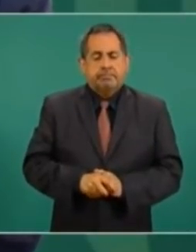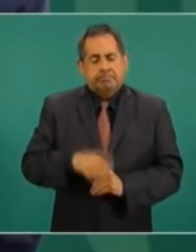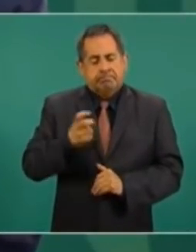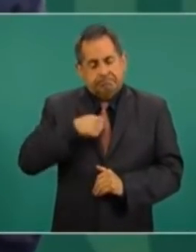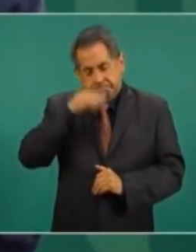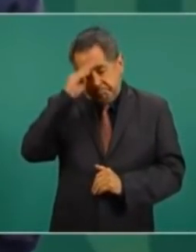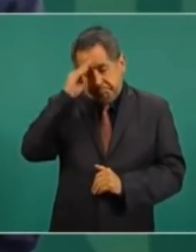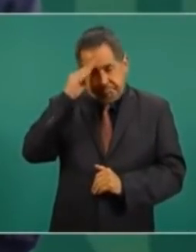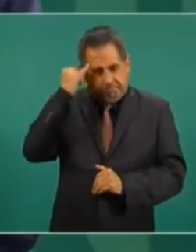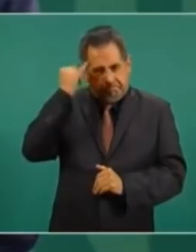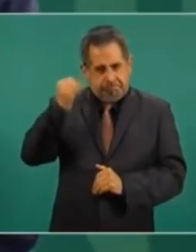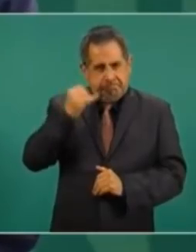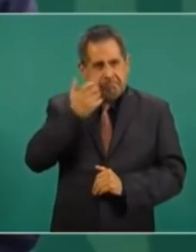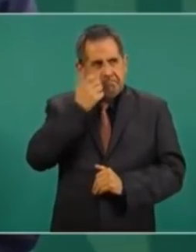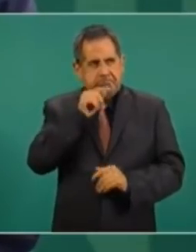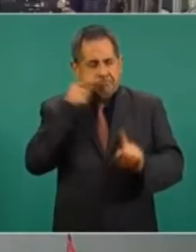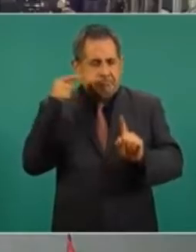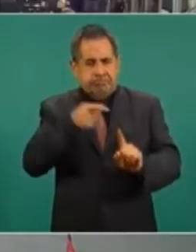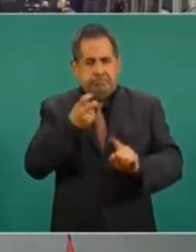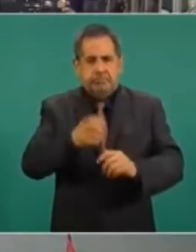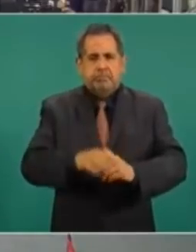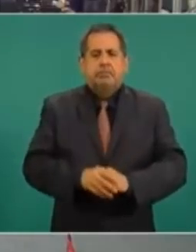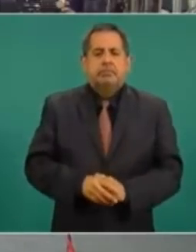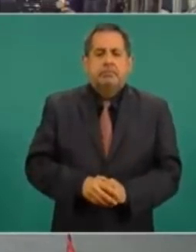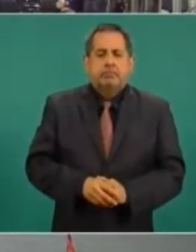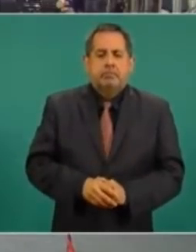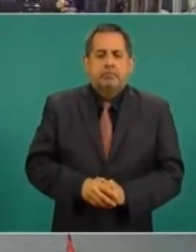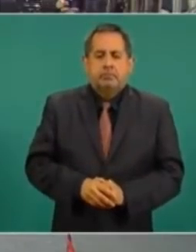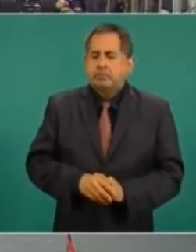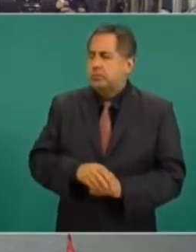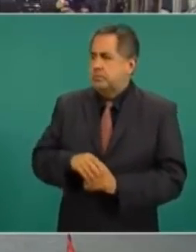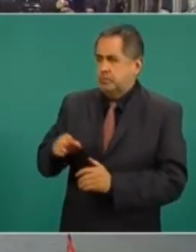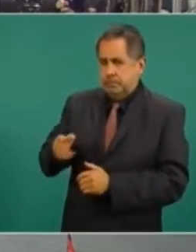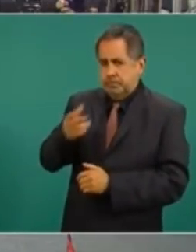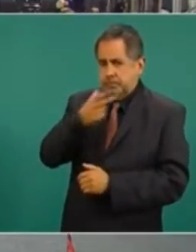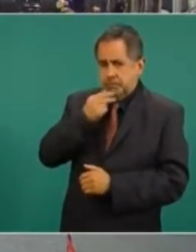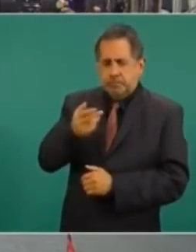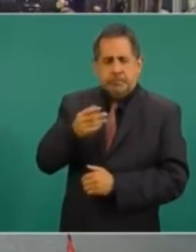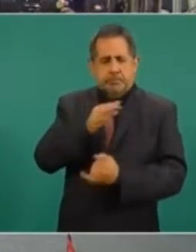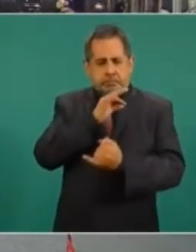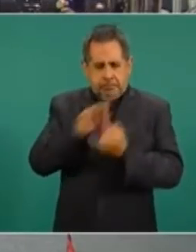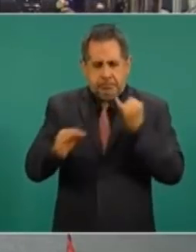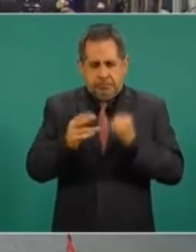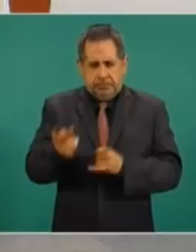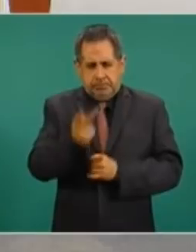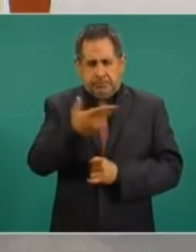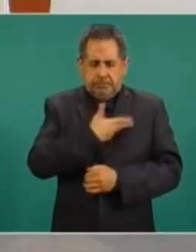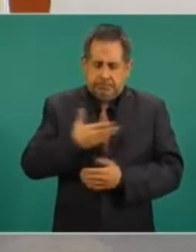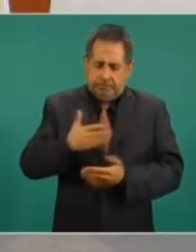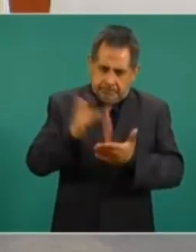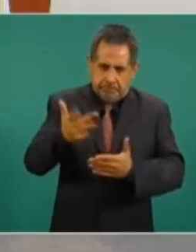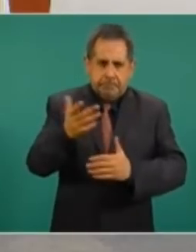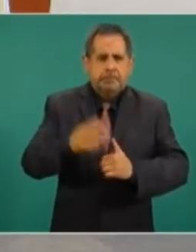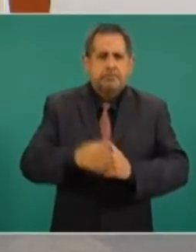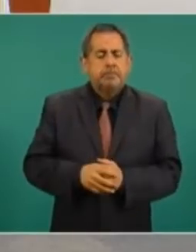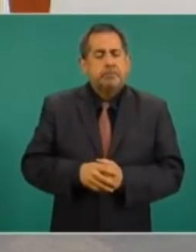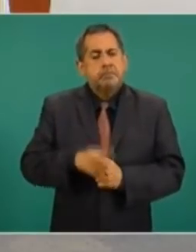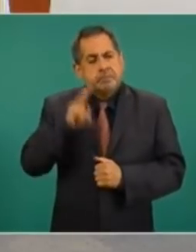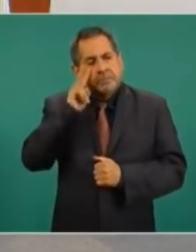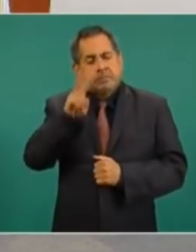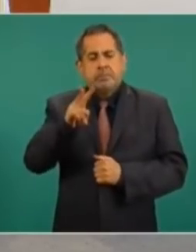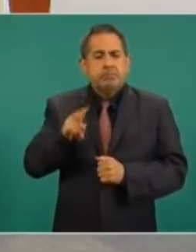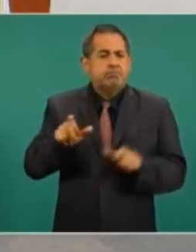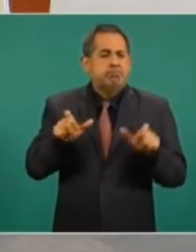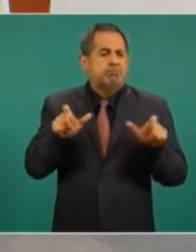Estamos interesados en eso. Presidente, ya por último, muchas gracias por su tiempo. Vemos un fuerte operativo de la